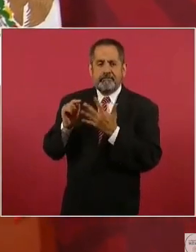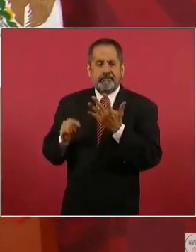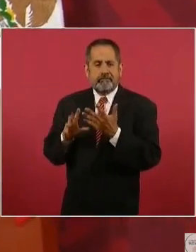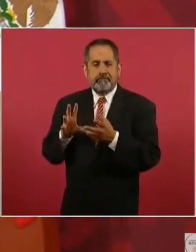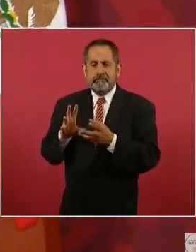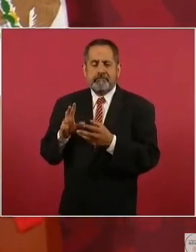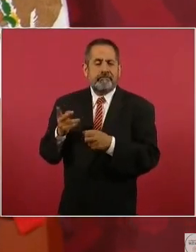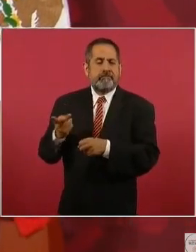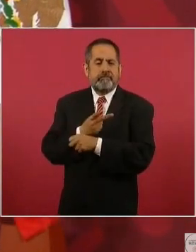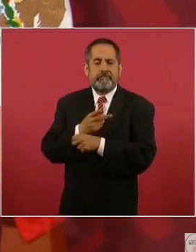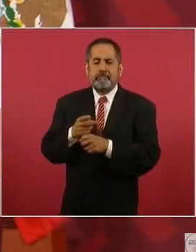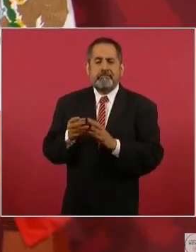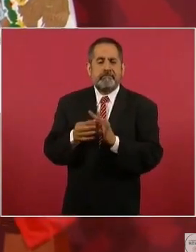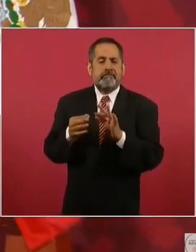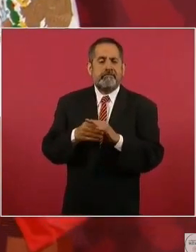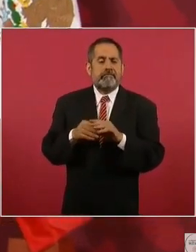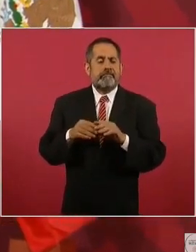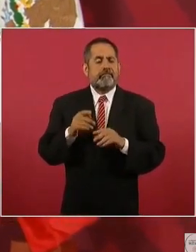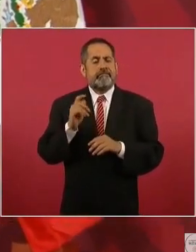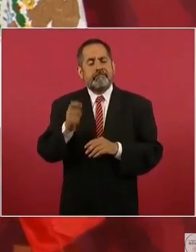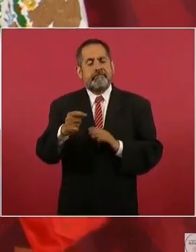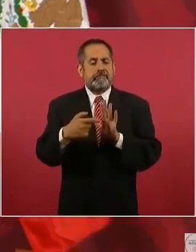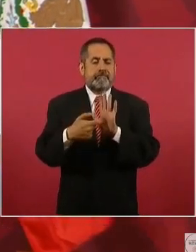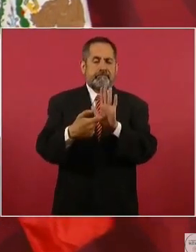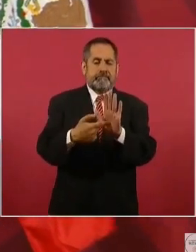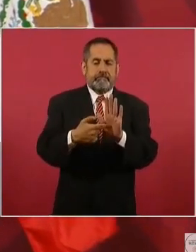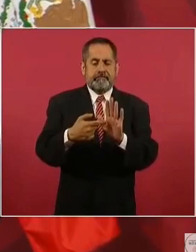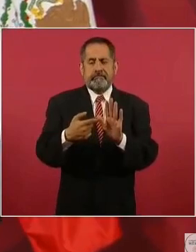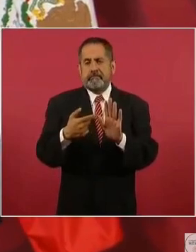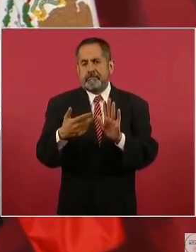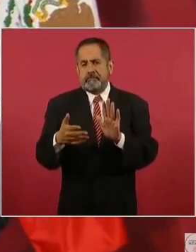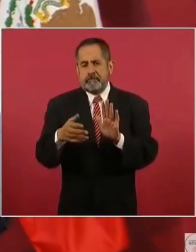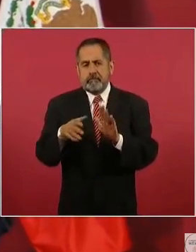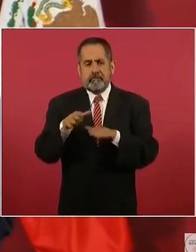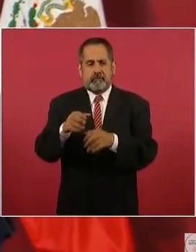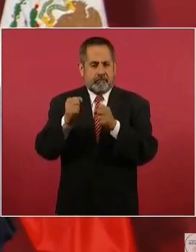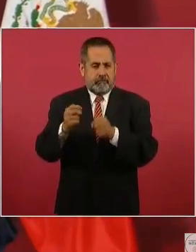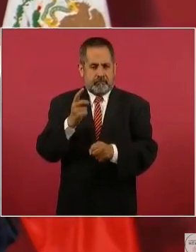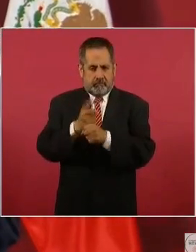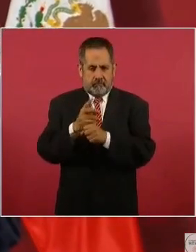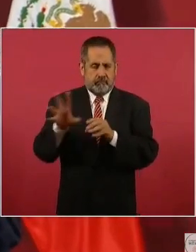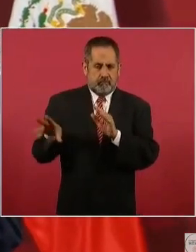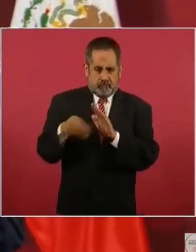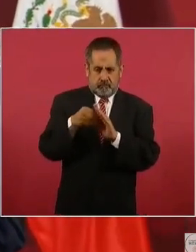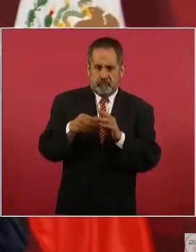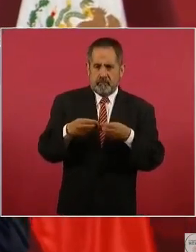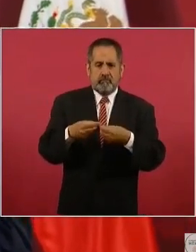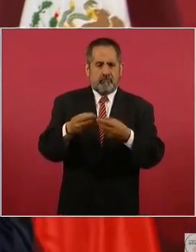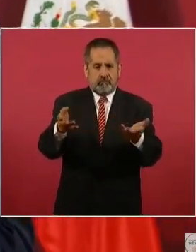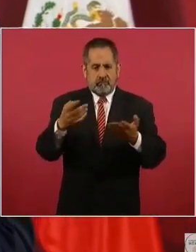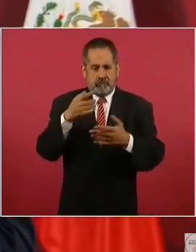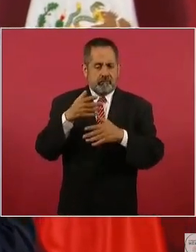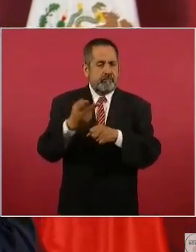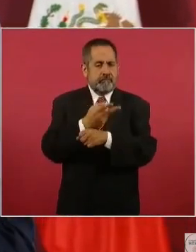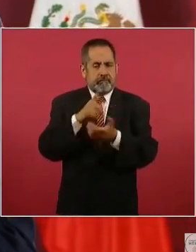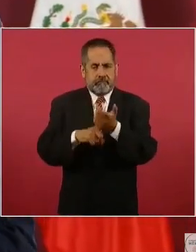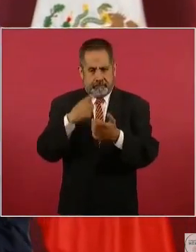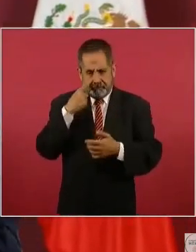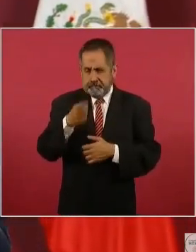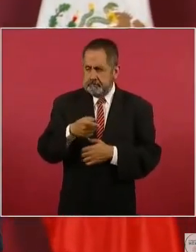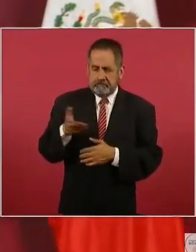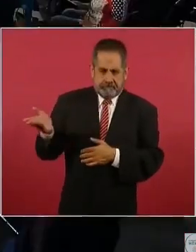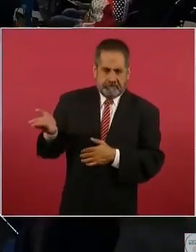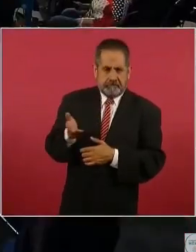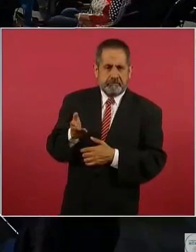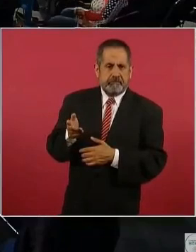la situación de inseguridad o de violencia.